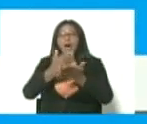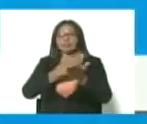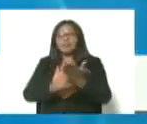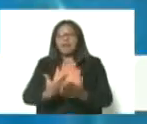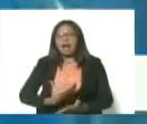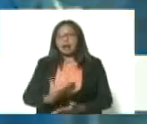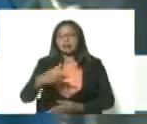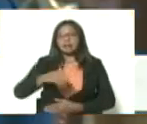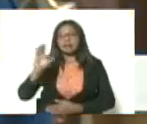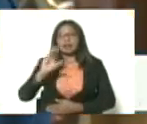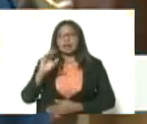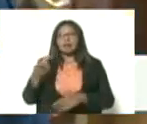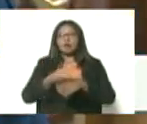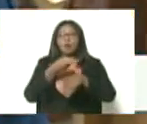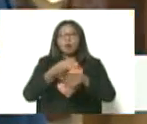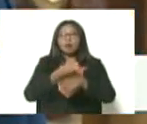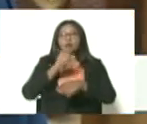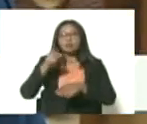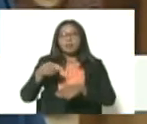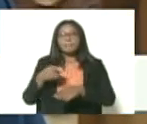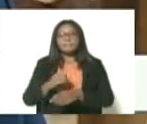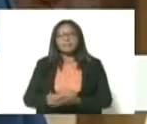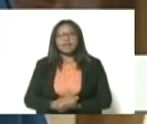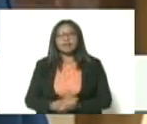de Caracas y fue gobernador de Anzoátegui.